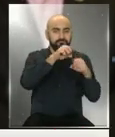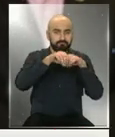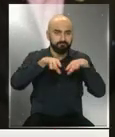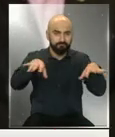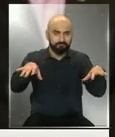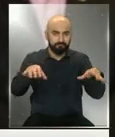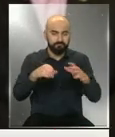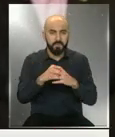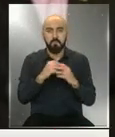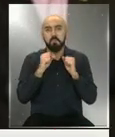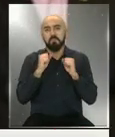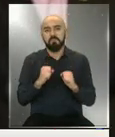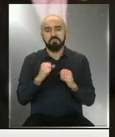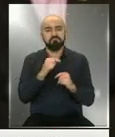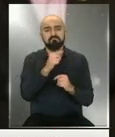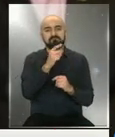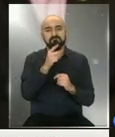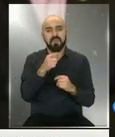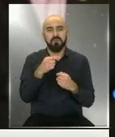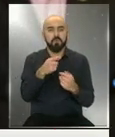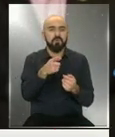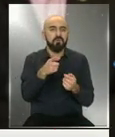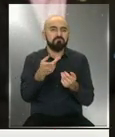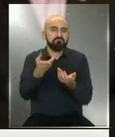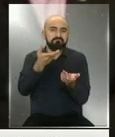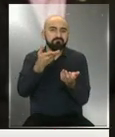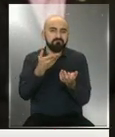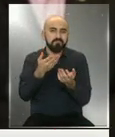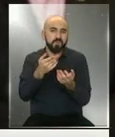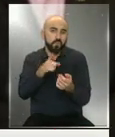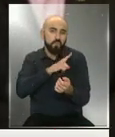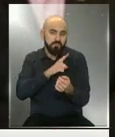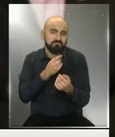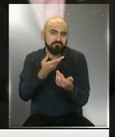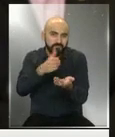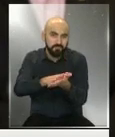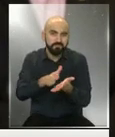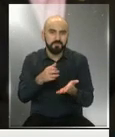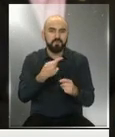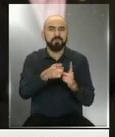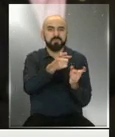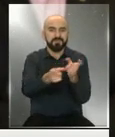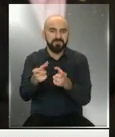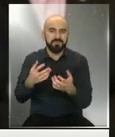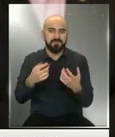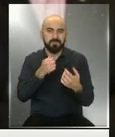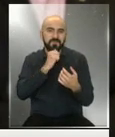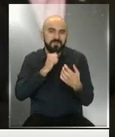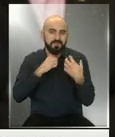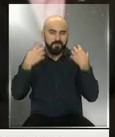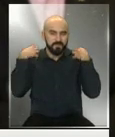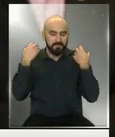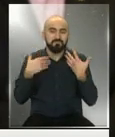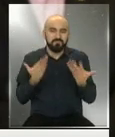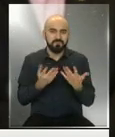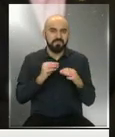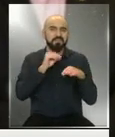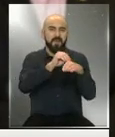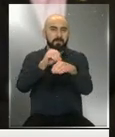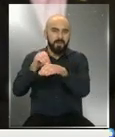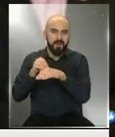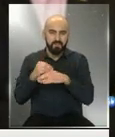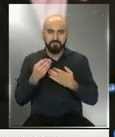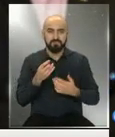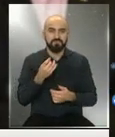terminar quitándole la vida a personas producto de la irresponsabilidad que se pueda cometer. Y por eso el llamado